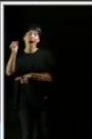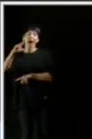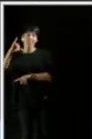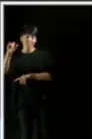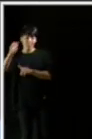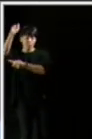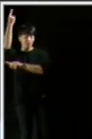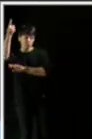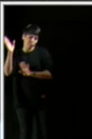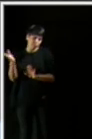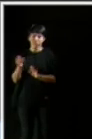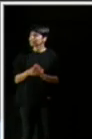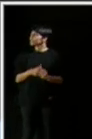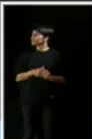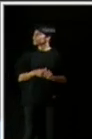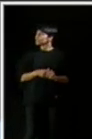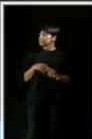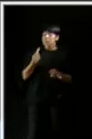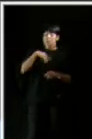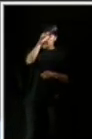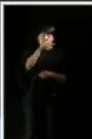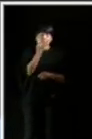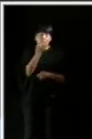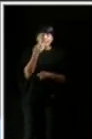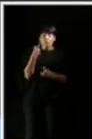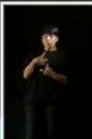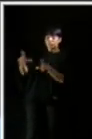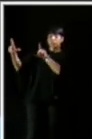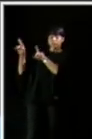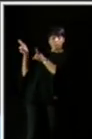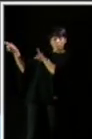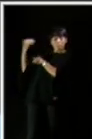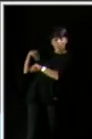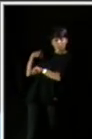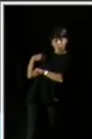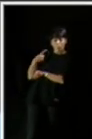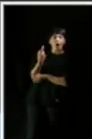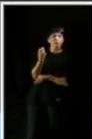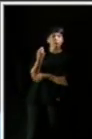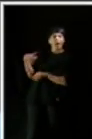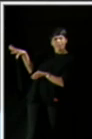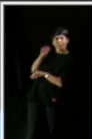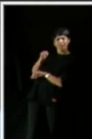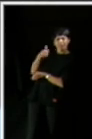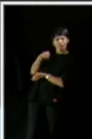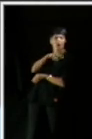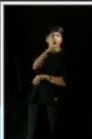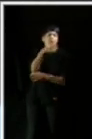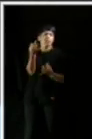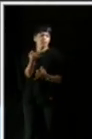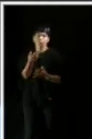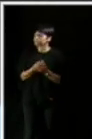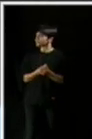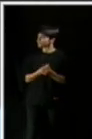no sé si esto va a entender de que voy a hablar pero bueno vamos a ir paseando por la